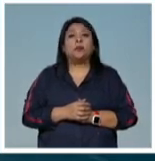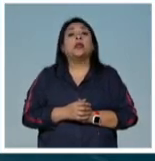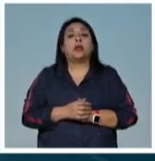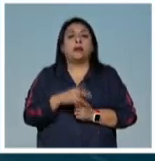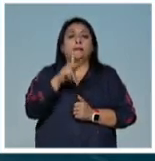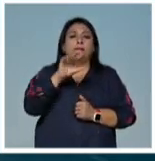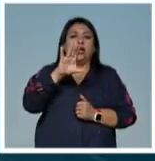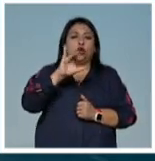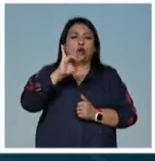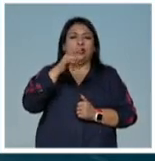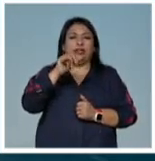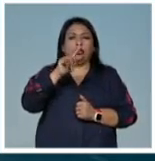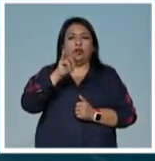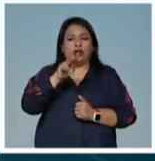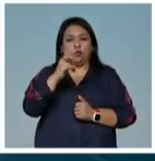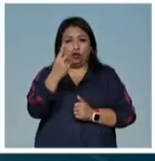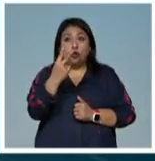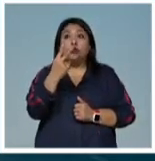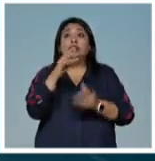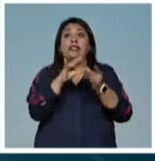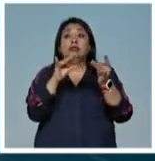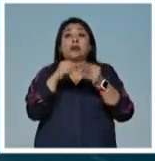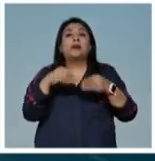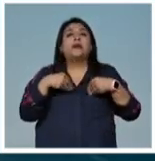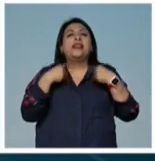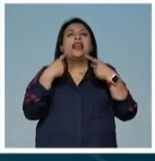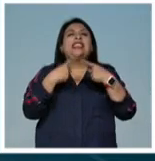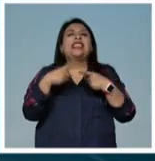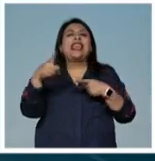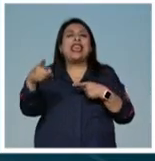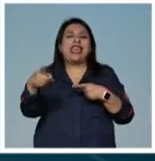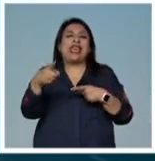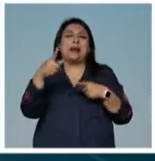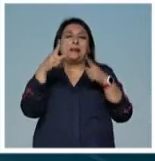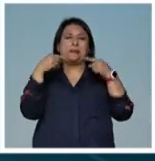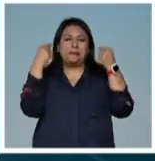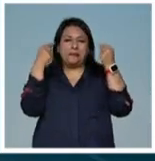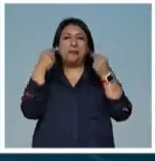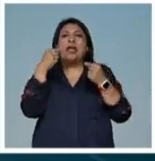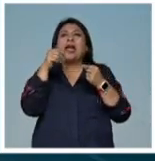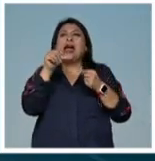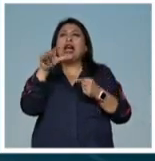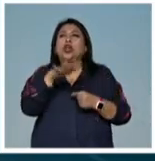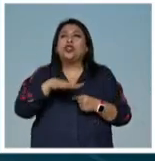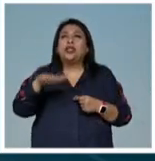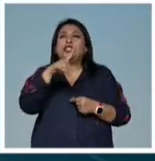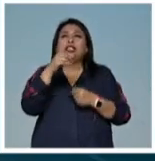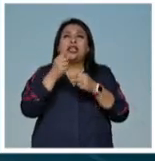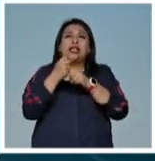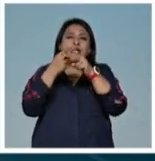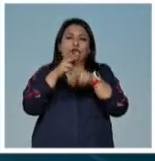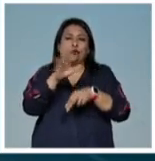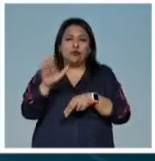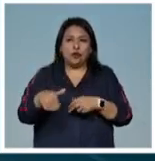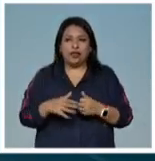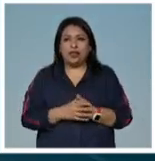Paco Ignacio Taibo II nos relata la vida del centauro del norte, Laura. Y esto en el contexto del centenario de su